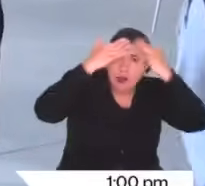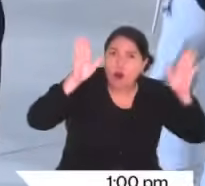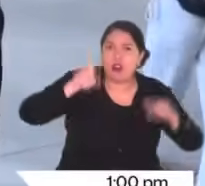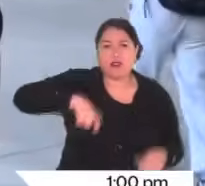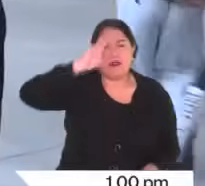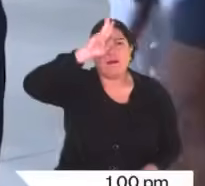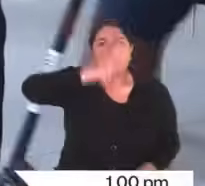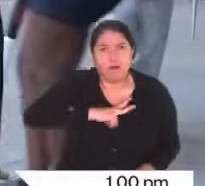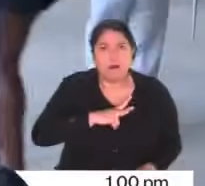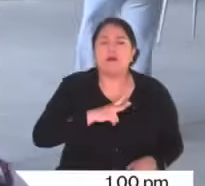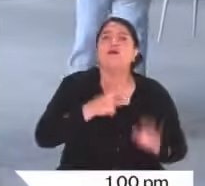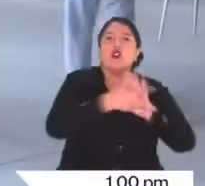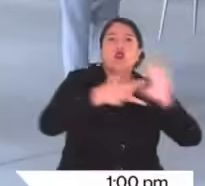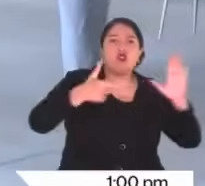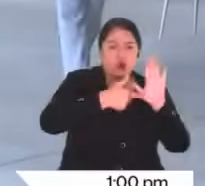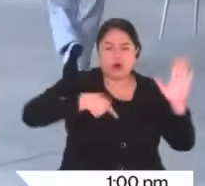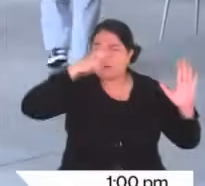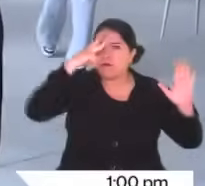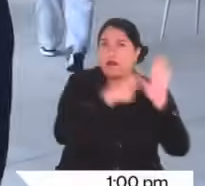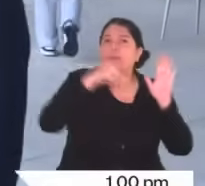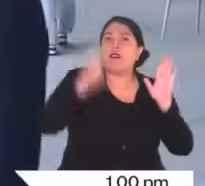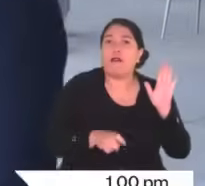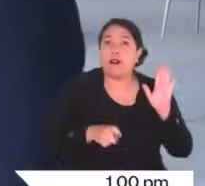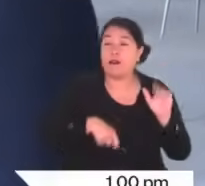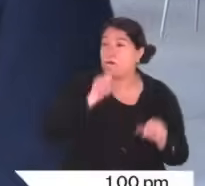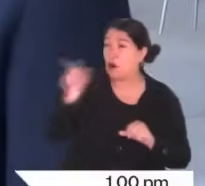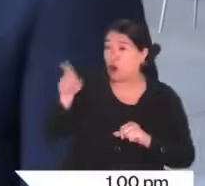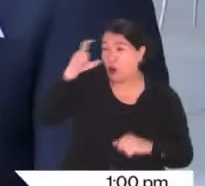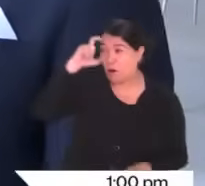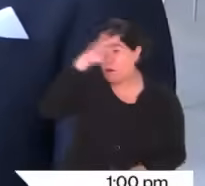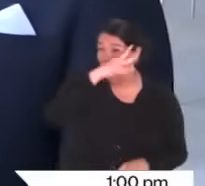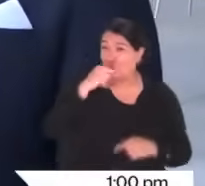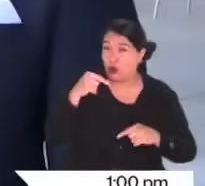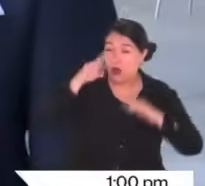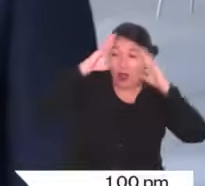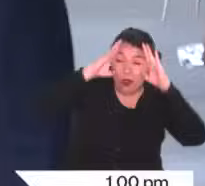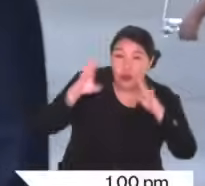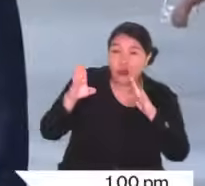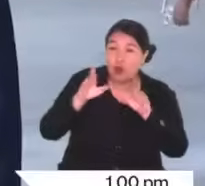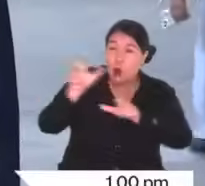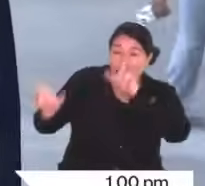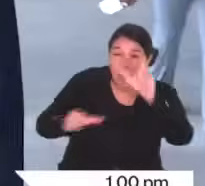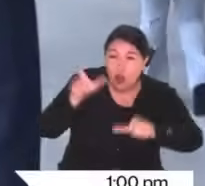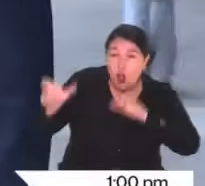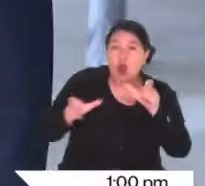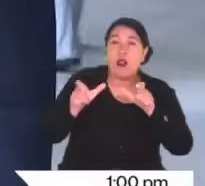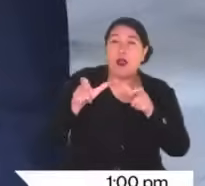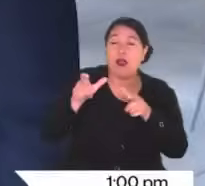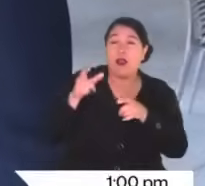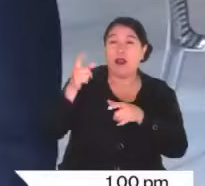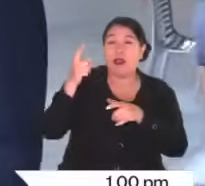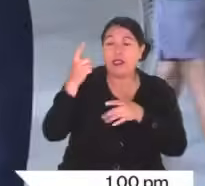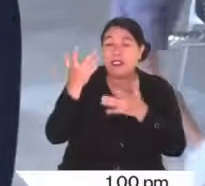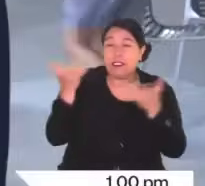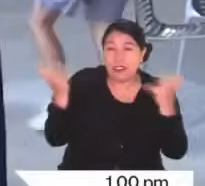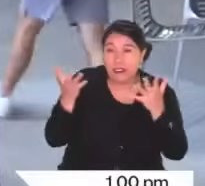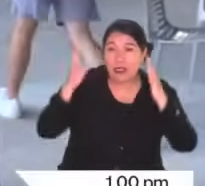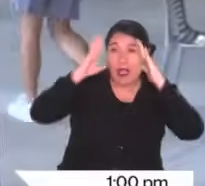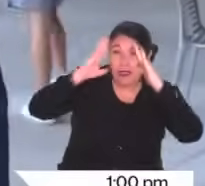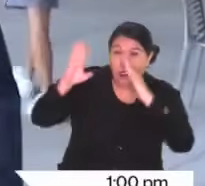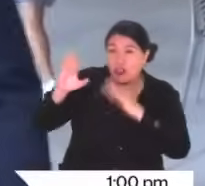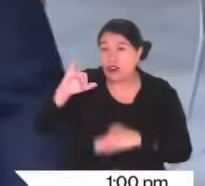respeta y nuestra Constitución se respeta y usted cree que el presidente de Petro escucha a la calle escuchó a la calle de ayer él nunca o la va a